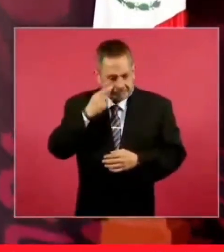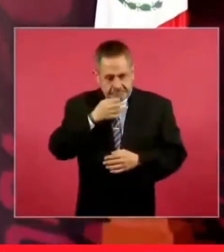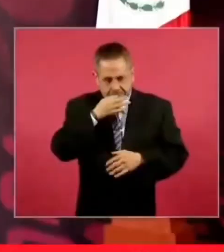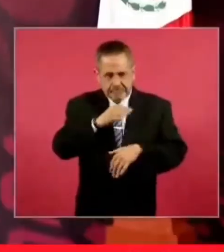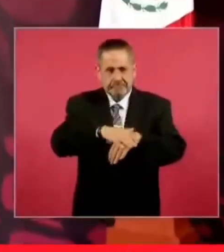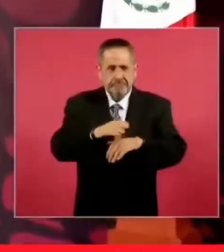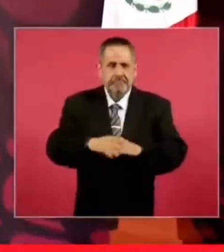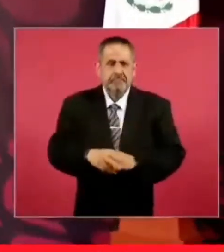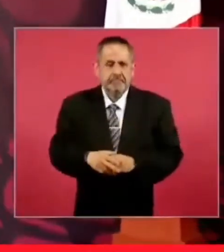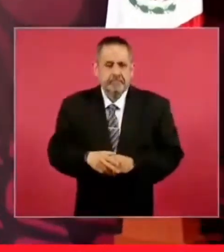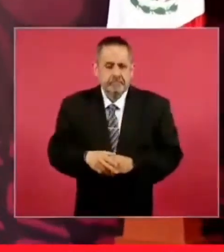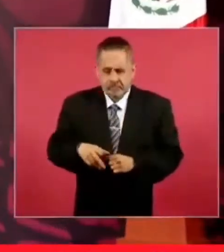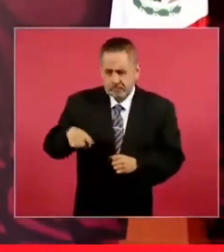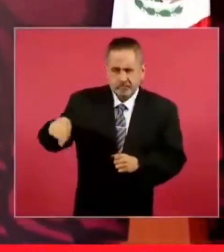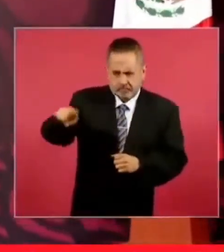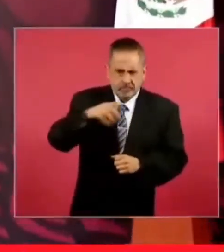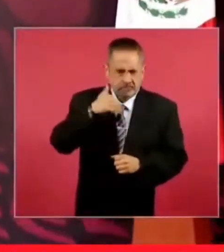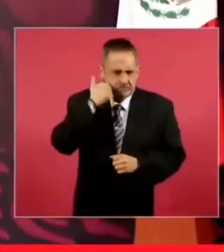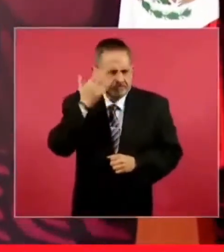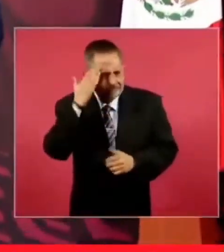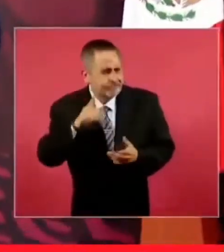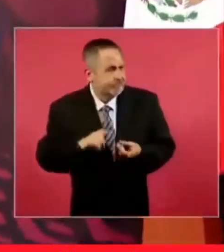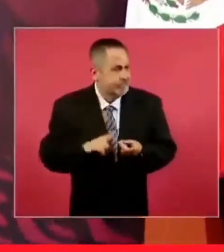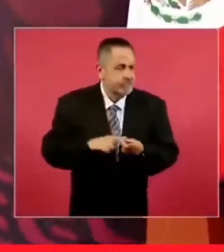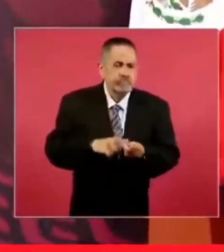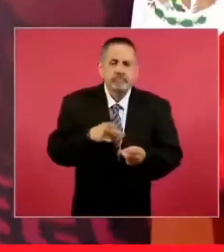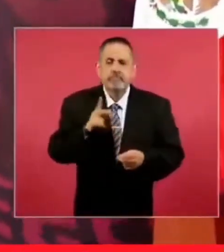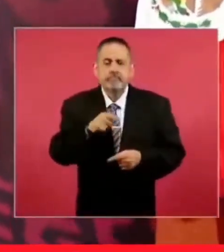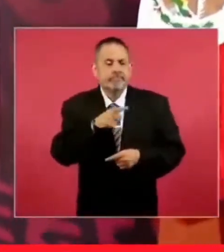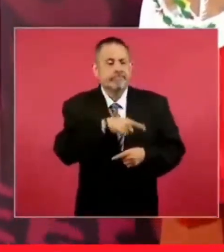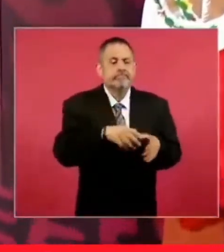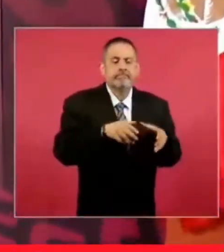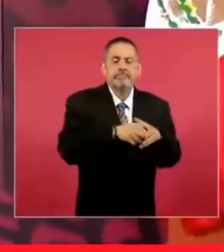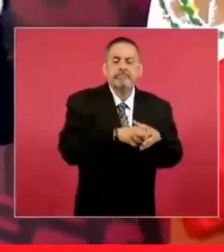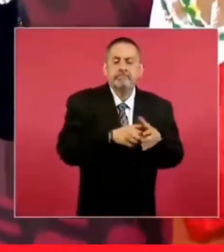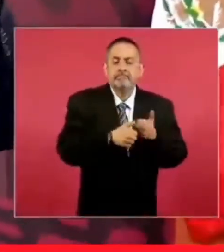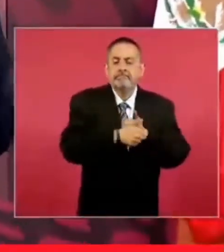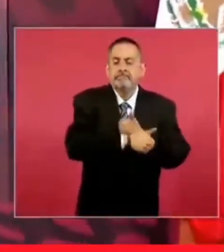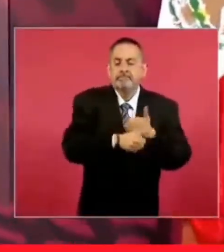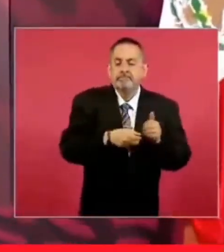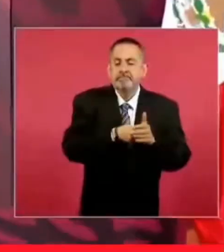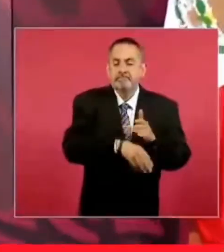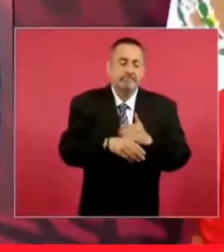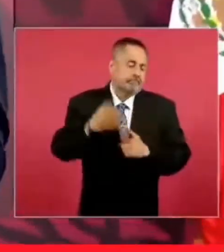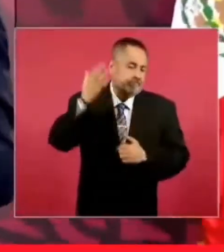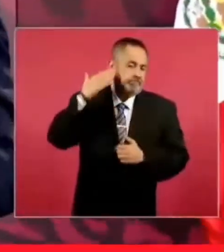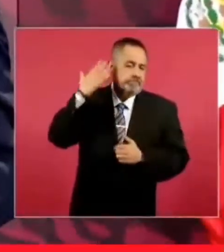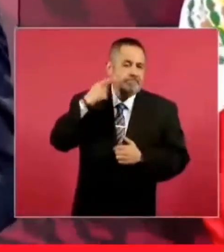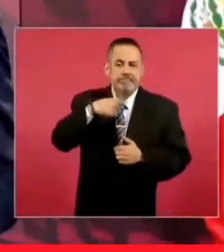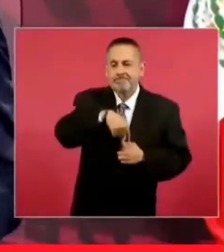no porque no quieran saberlo, sino porque todo esto se guarda,